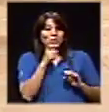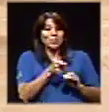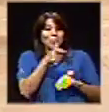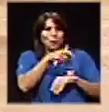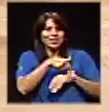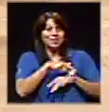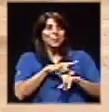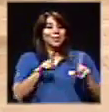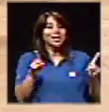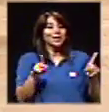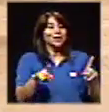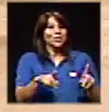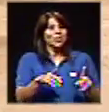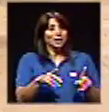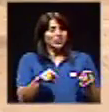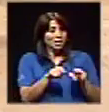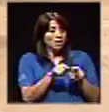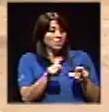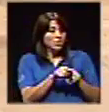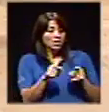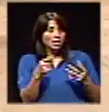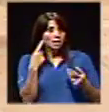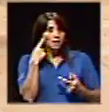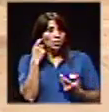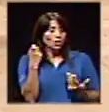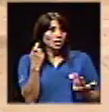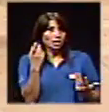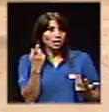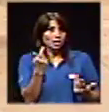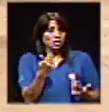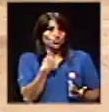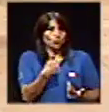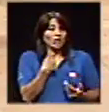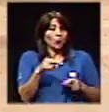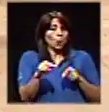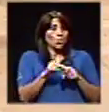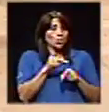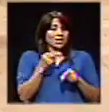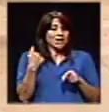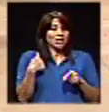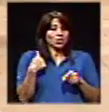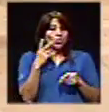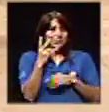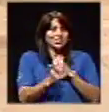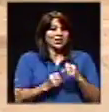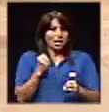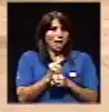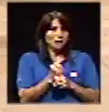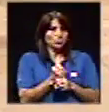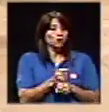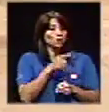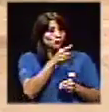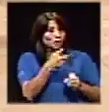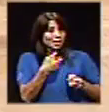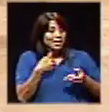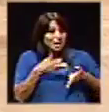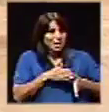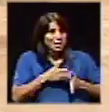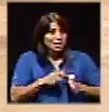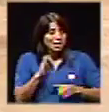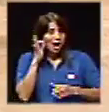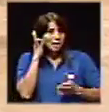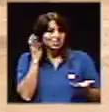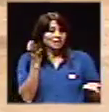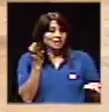minuto, pero también porque yo tengo un nieto de 7 años y usted tiene hijas que estoy seguro,